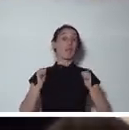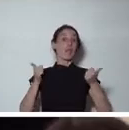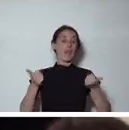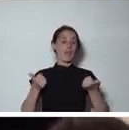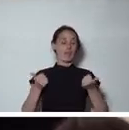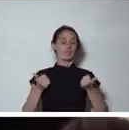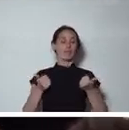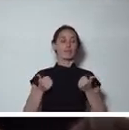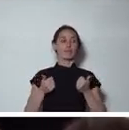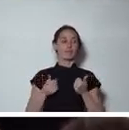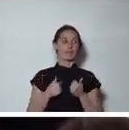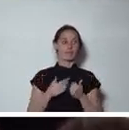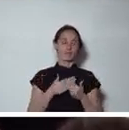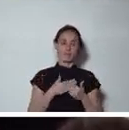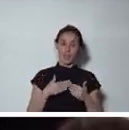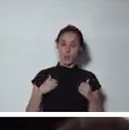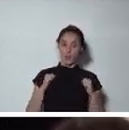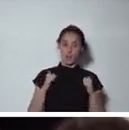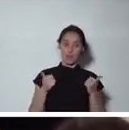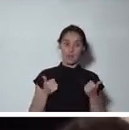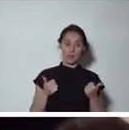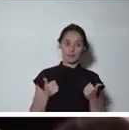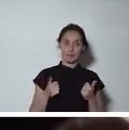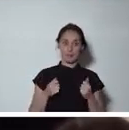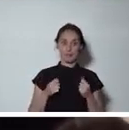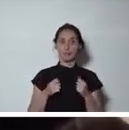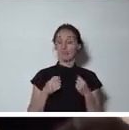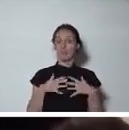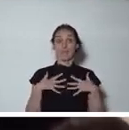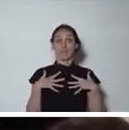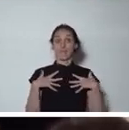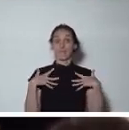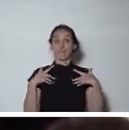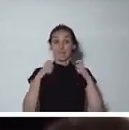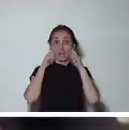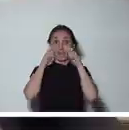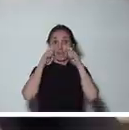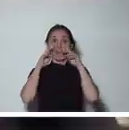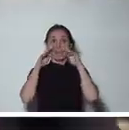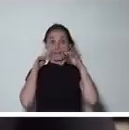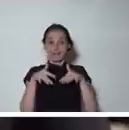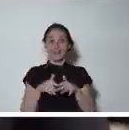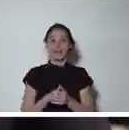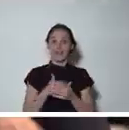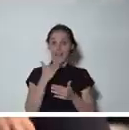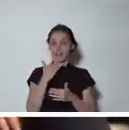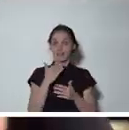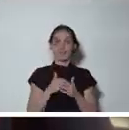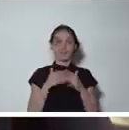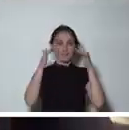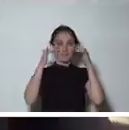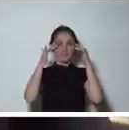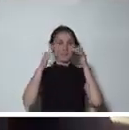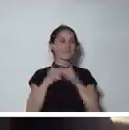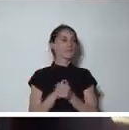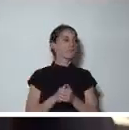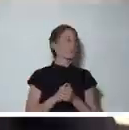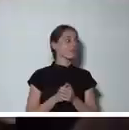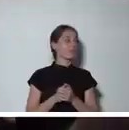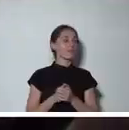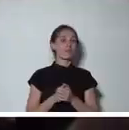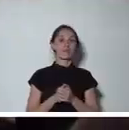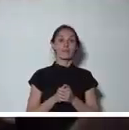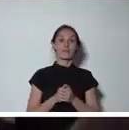Perdón mal empiezo mal empiezo pero Vais a entender Por qué me gustaría empezar